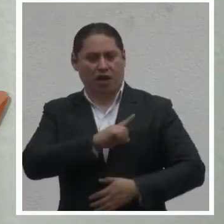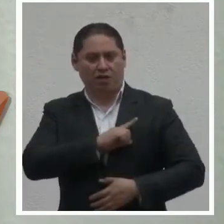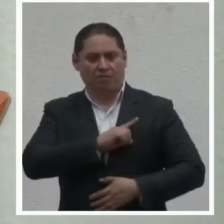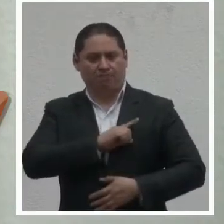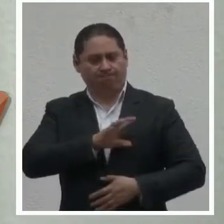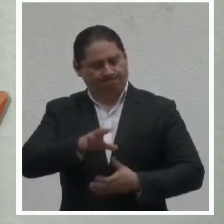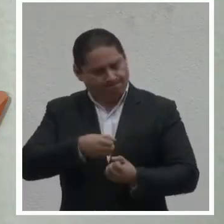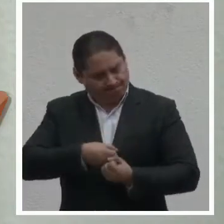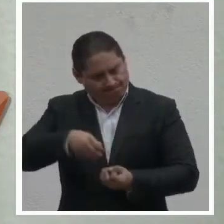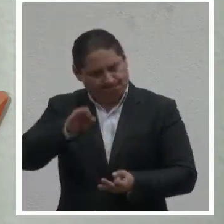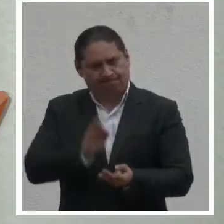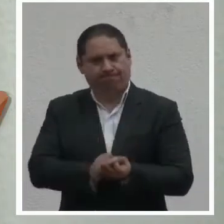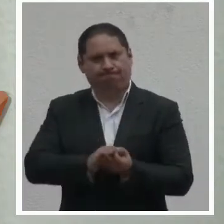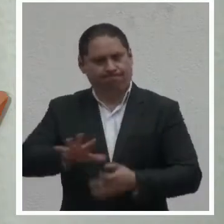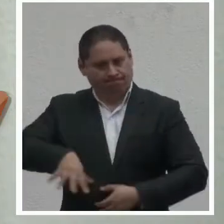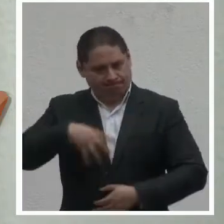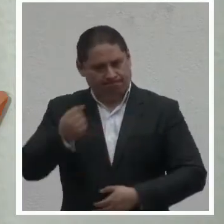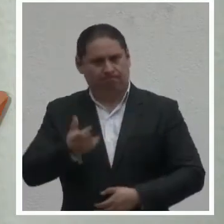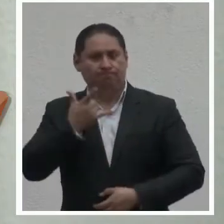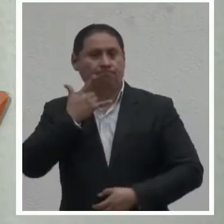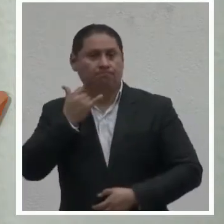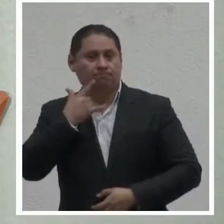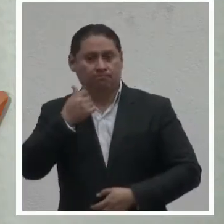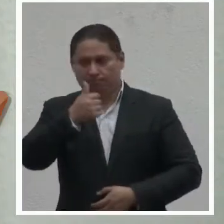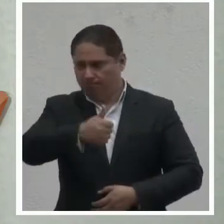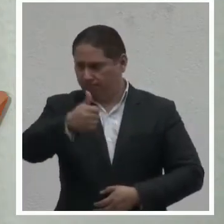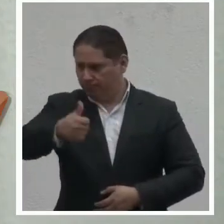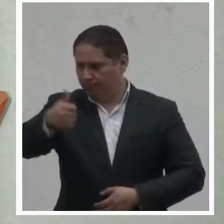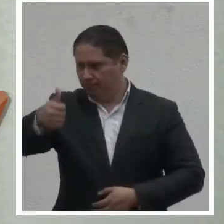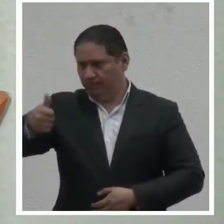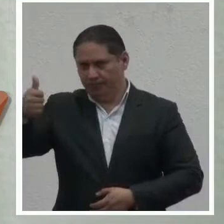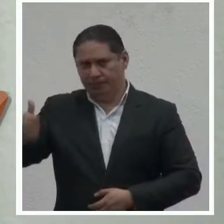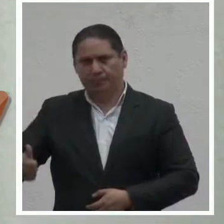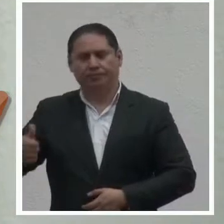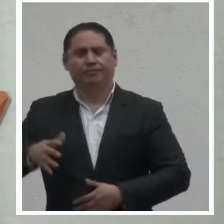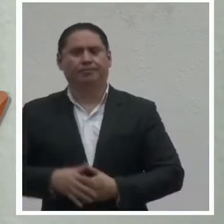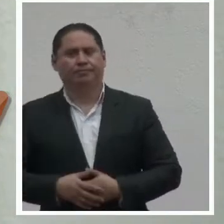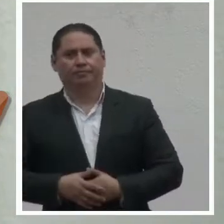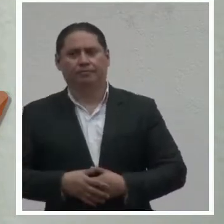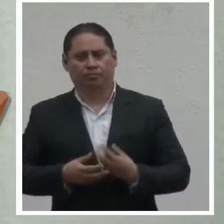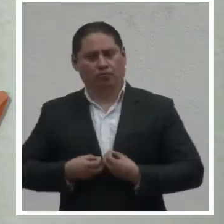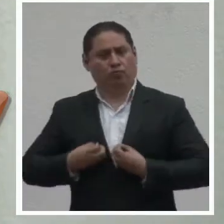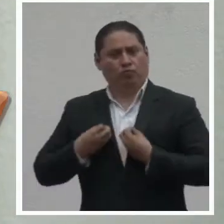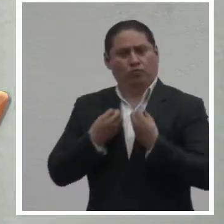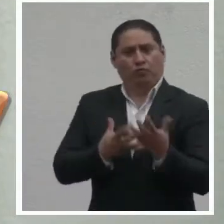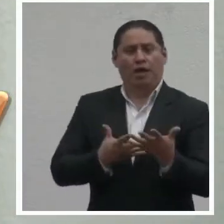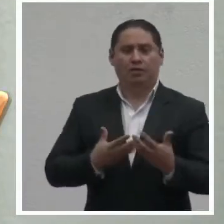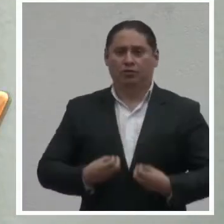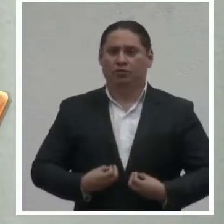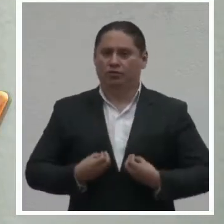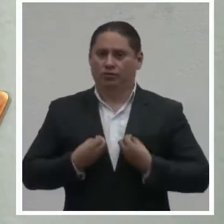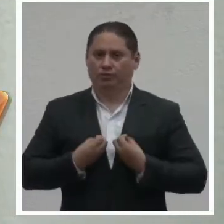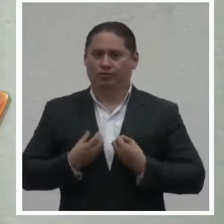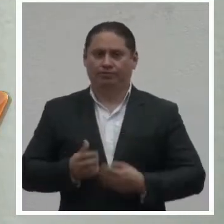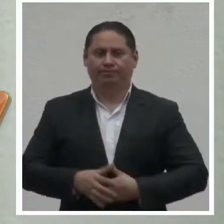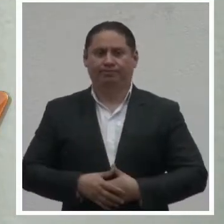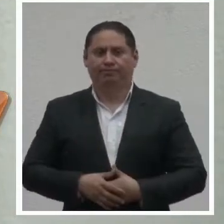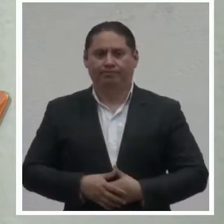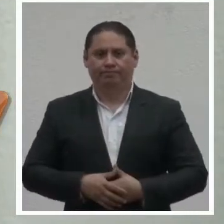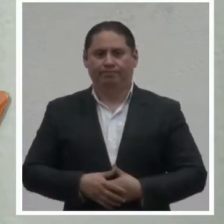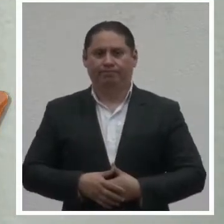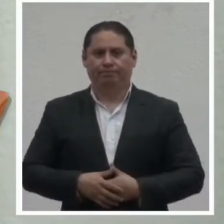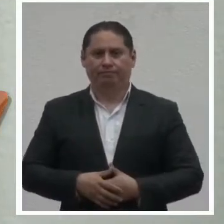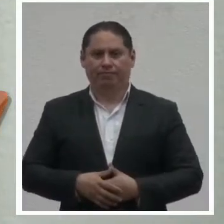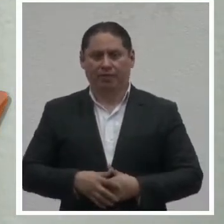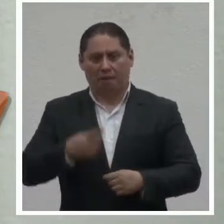a cada una de ellas y de ellos, inclusive ofrendando sus vidas, dejando a sus